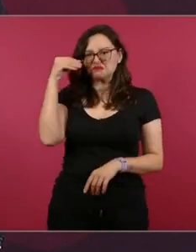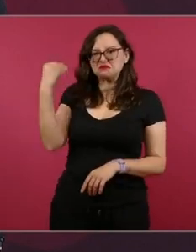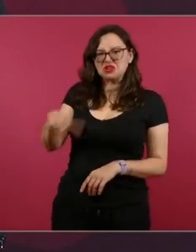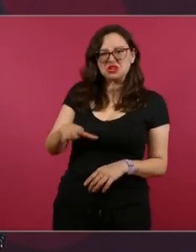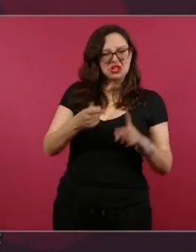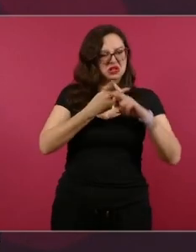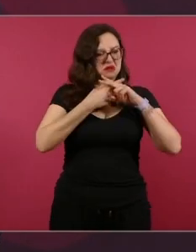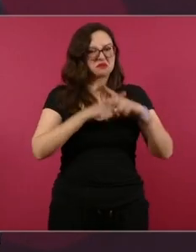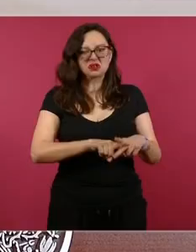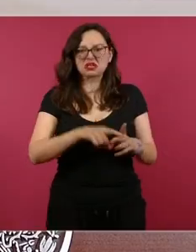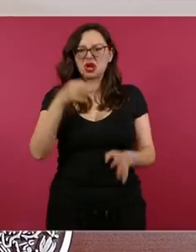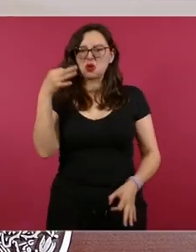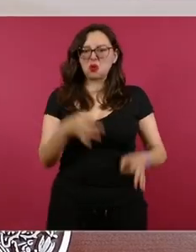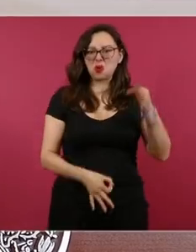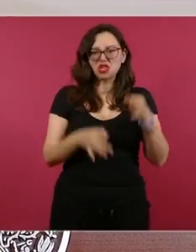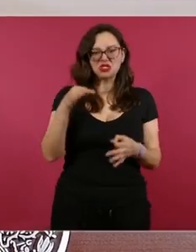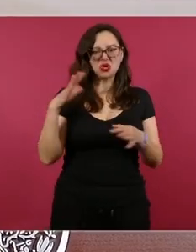de